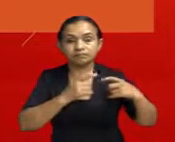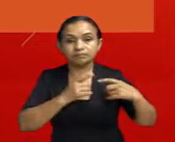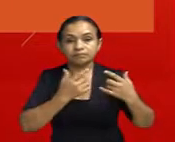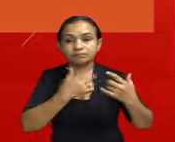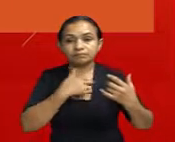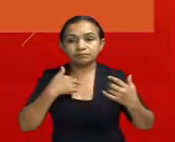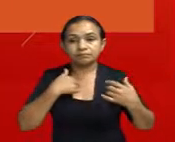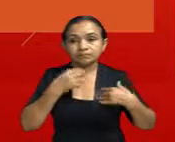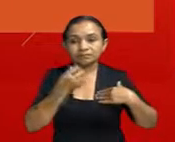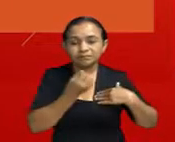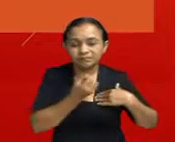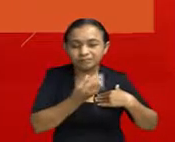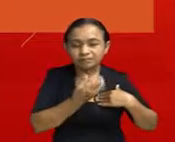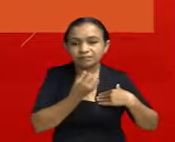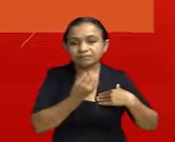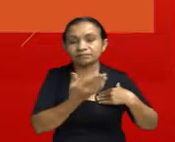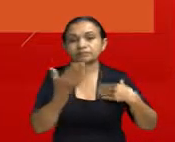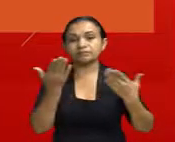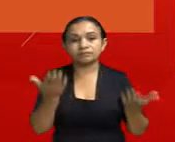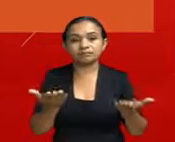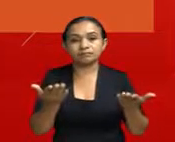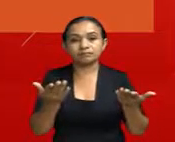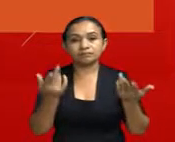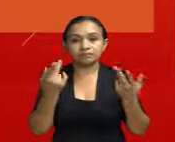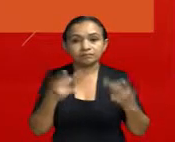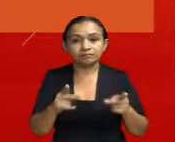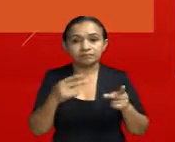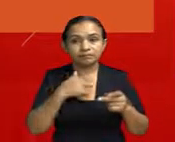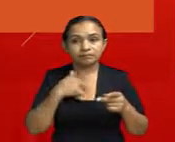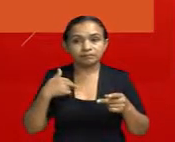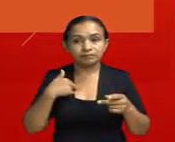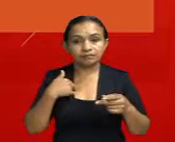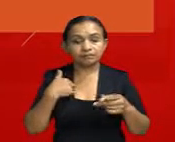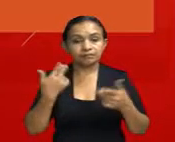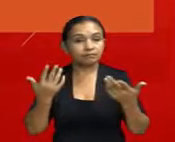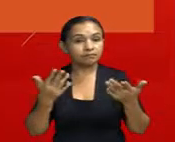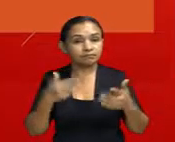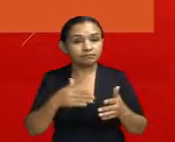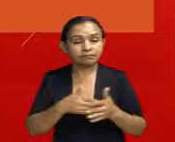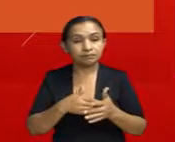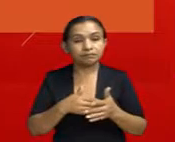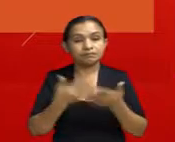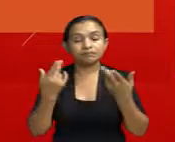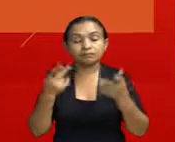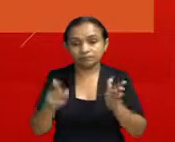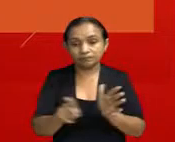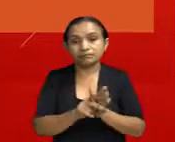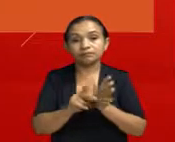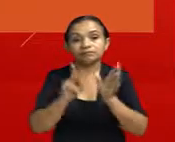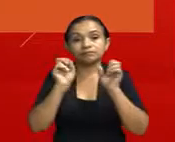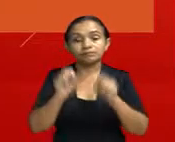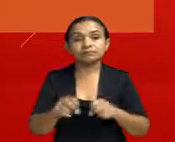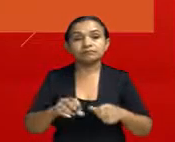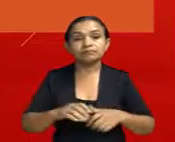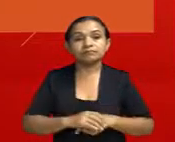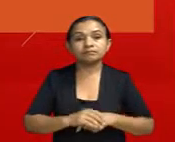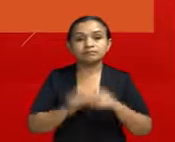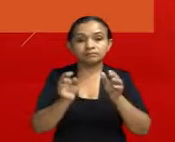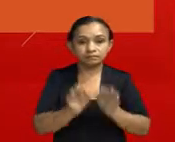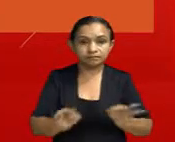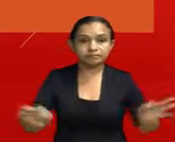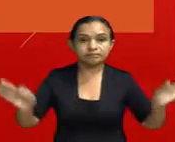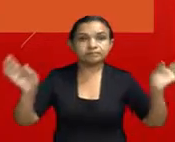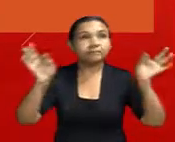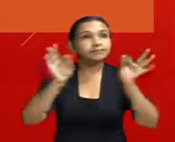manifiesta como el dolor torácico, la angina. Pero cede porque no está obstruido totalmente. Pero sí es peligroso. Usted decía algo muy